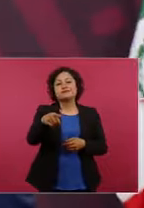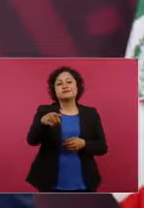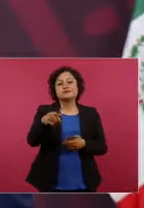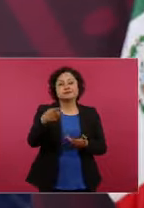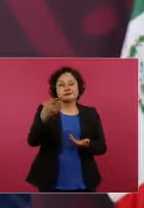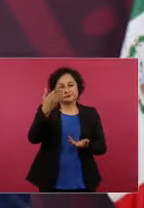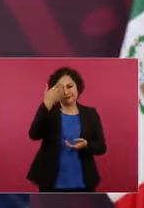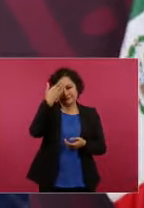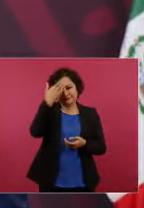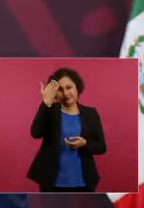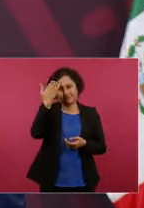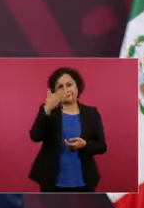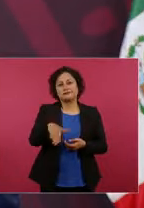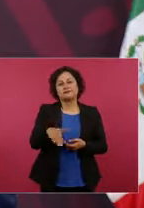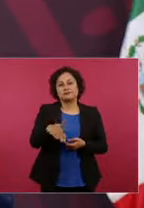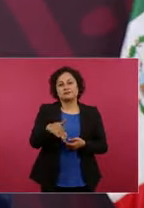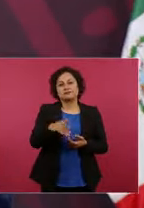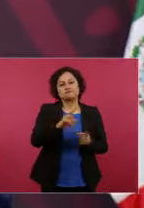hay